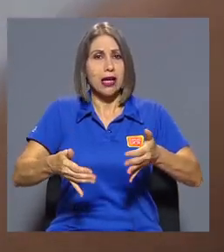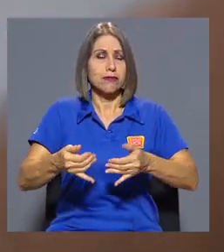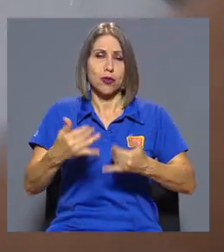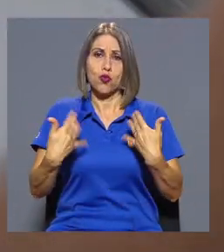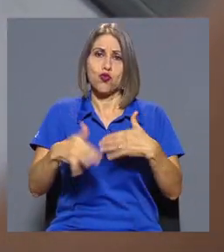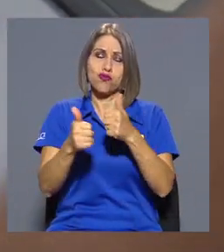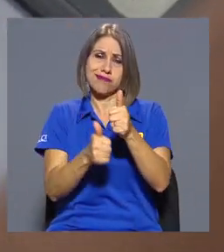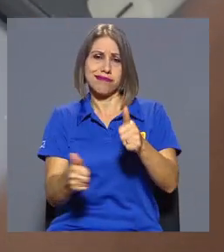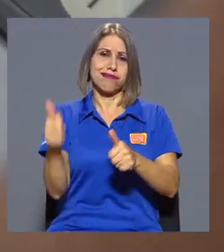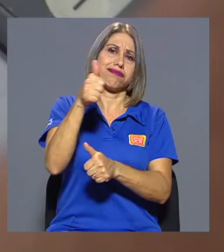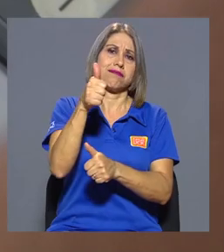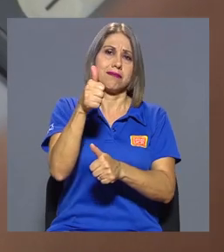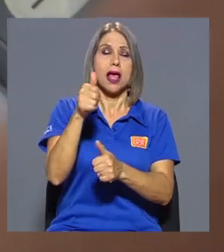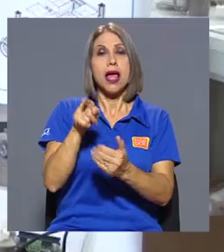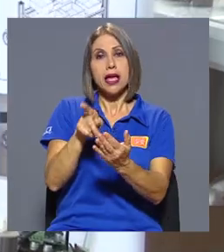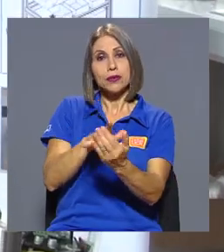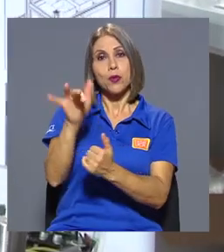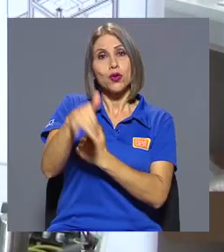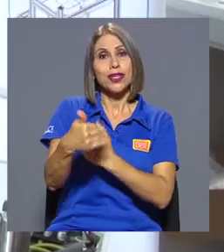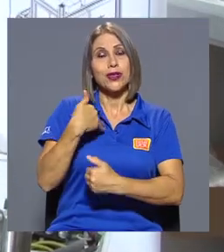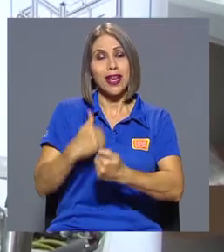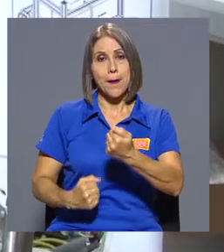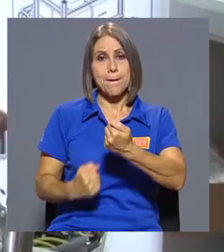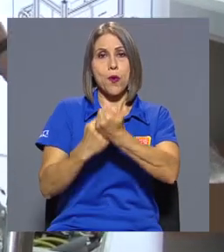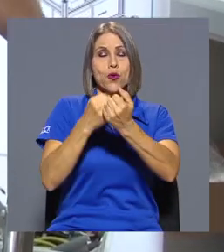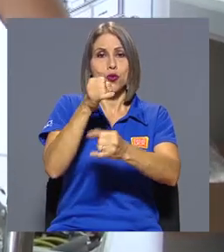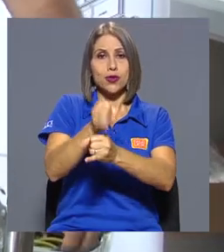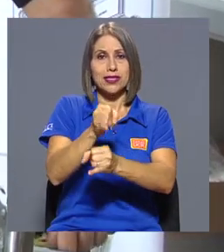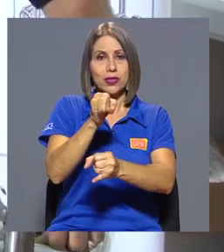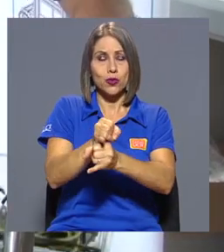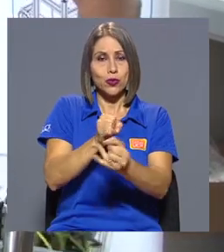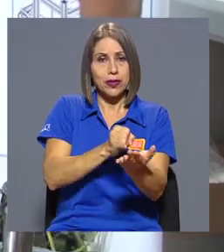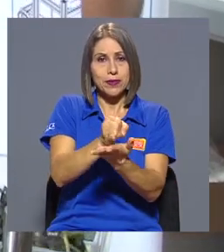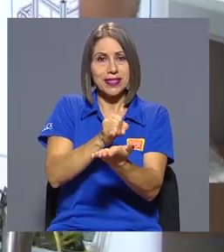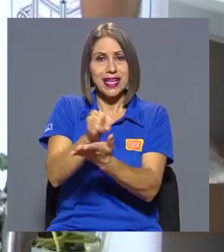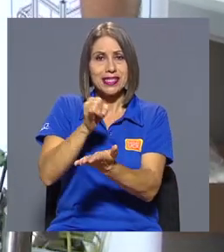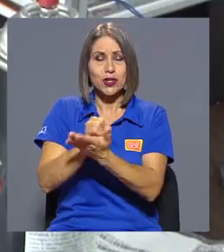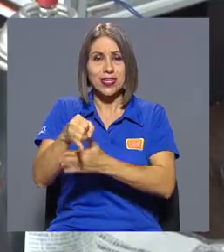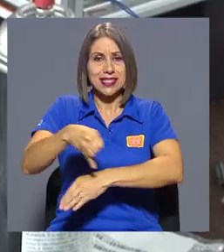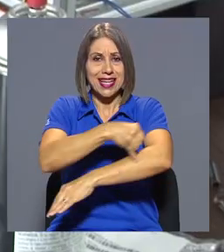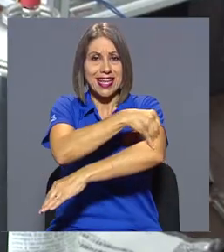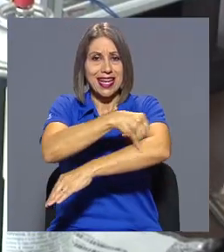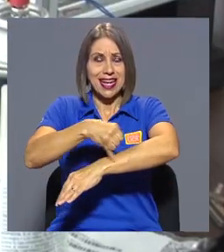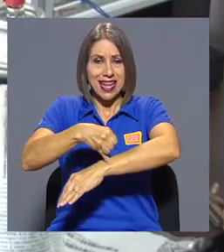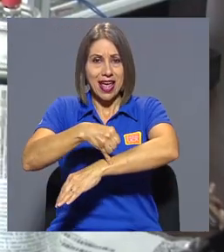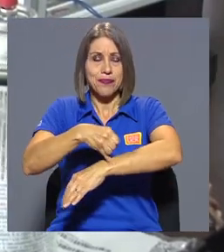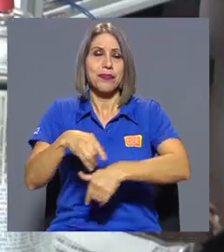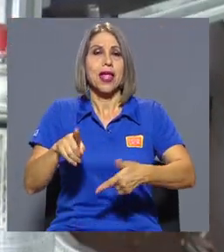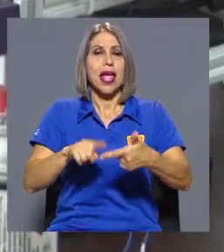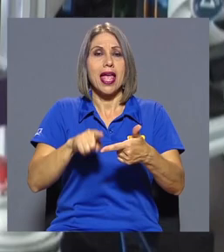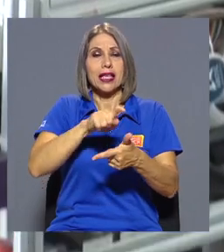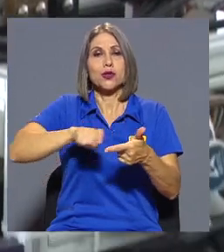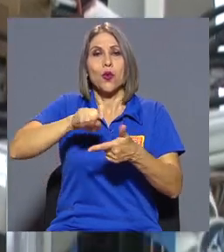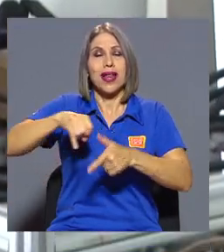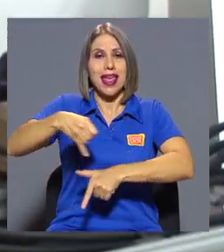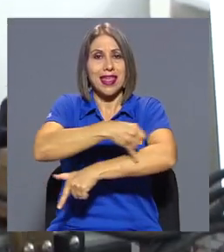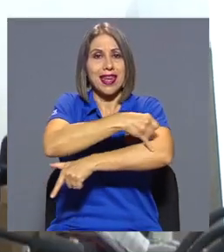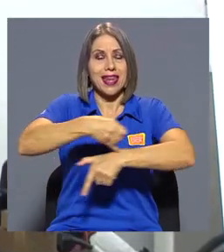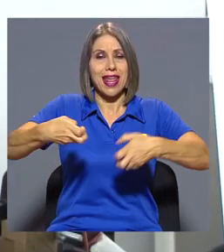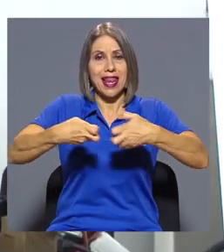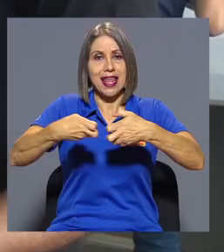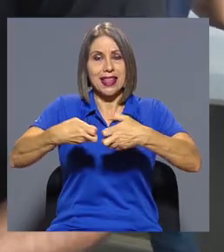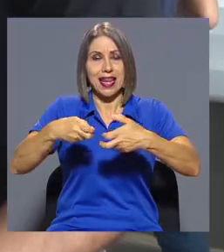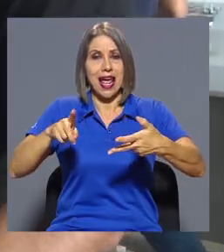generación. El proyecto cuenta con el apoyo del Instituto de Investigaciones en Ingeniería, la Escuela de